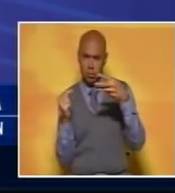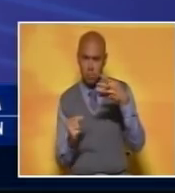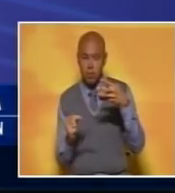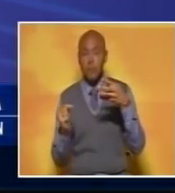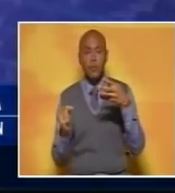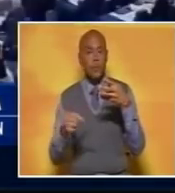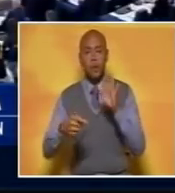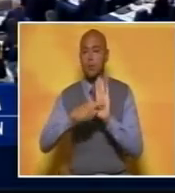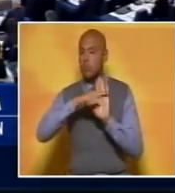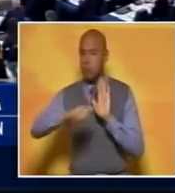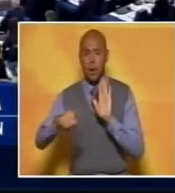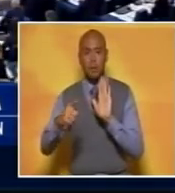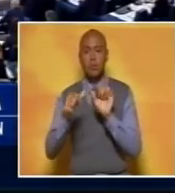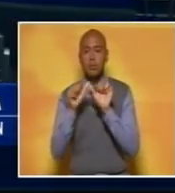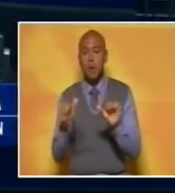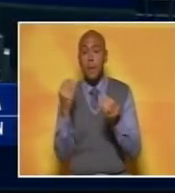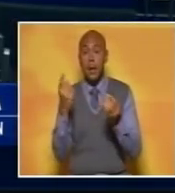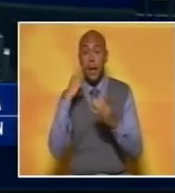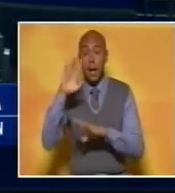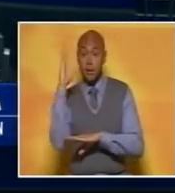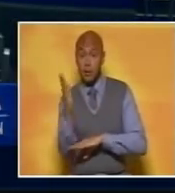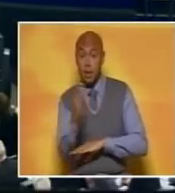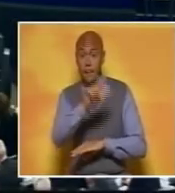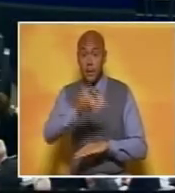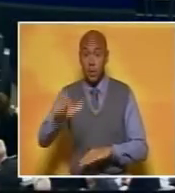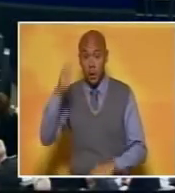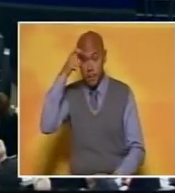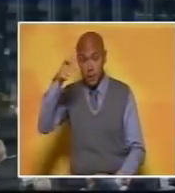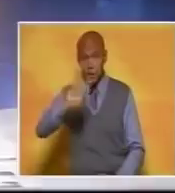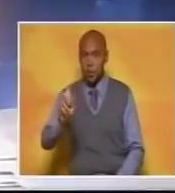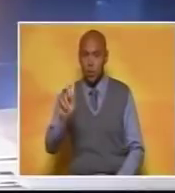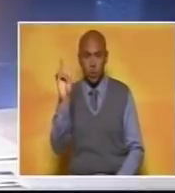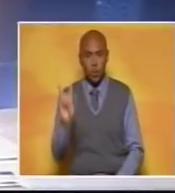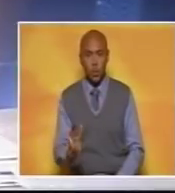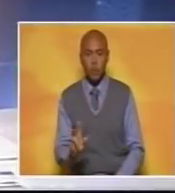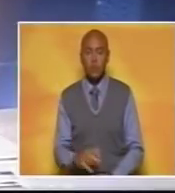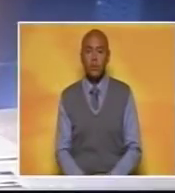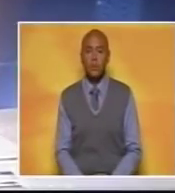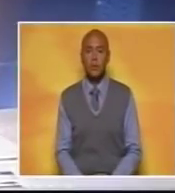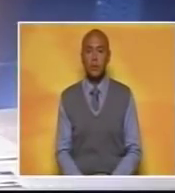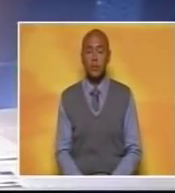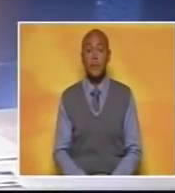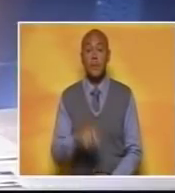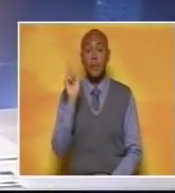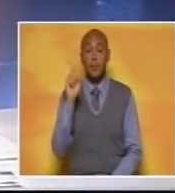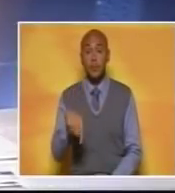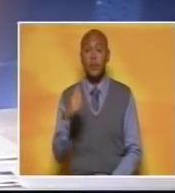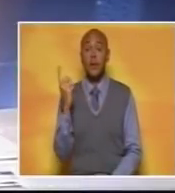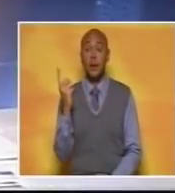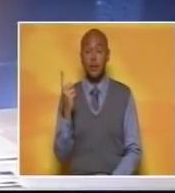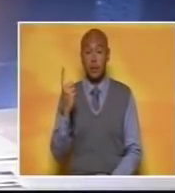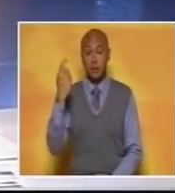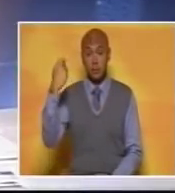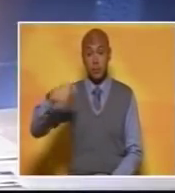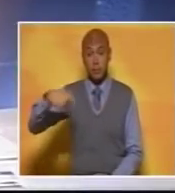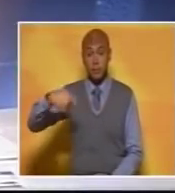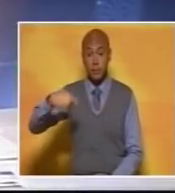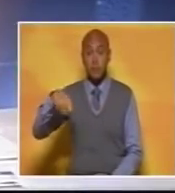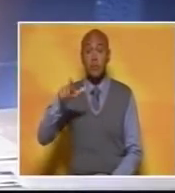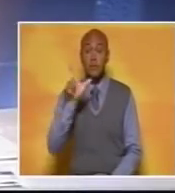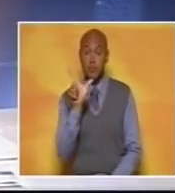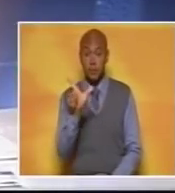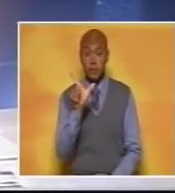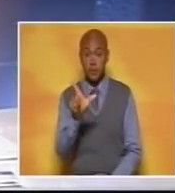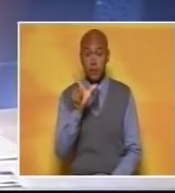reversibles que no perjudican a la población venezolana. El primer vicepresidente del Partido Socialista Unido